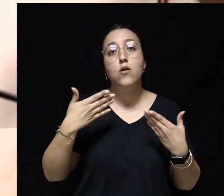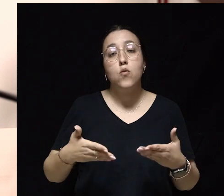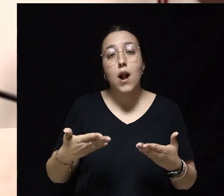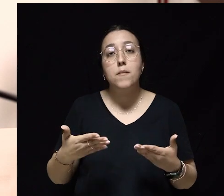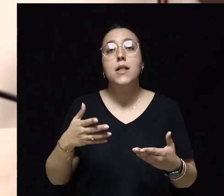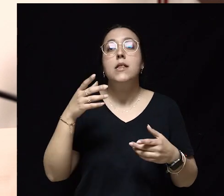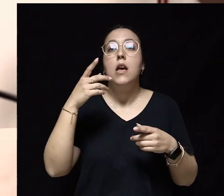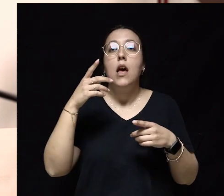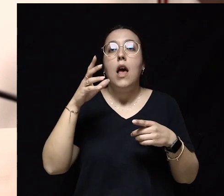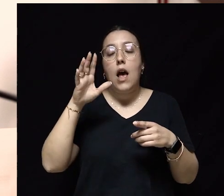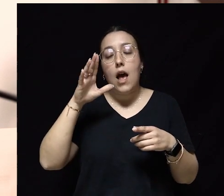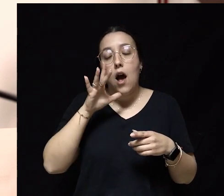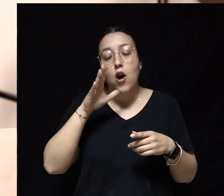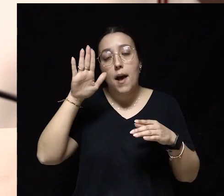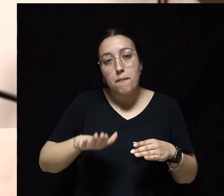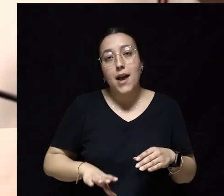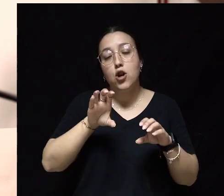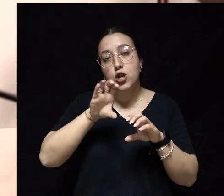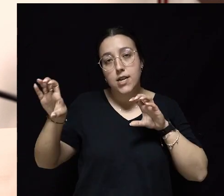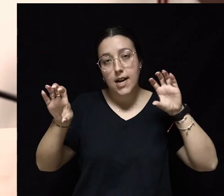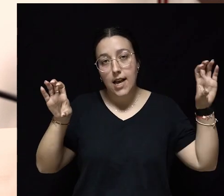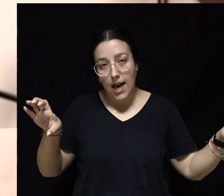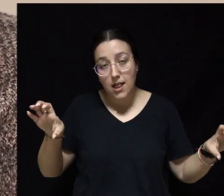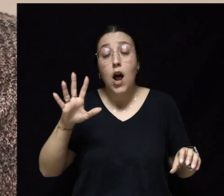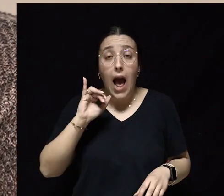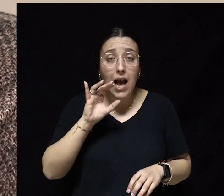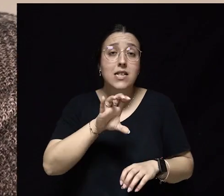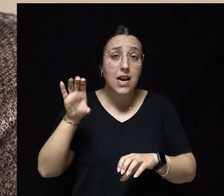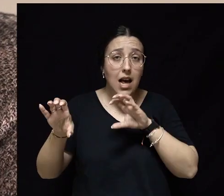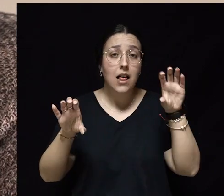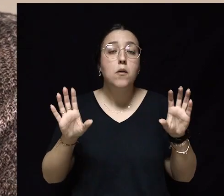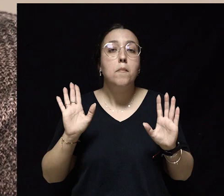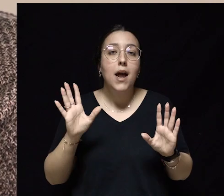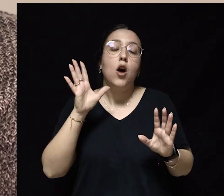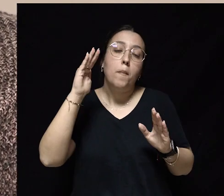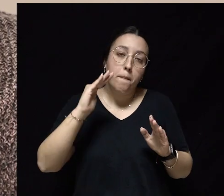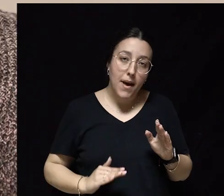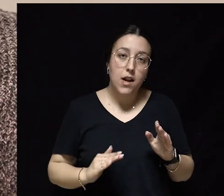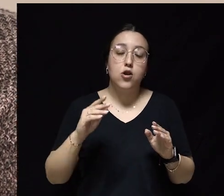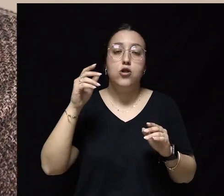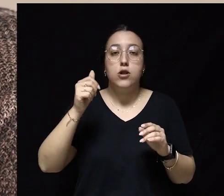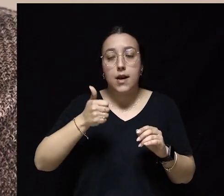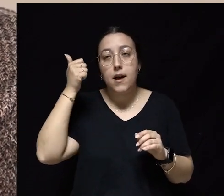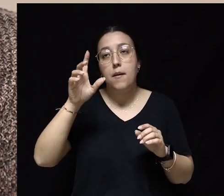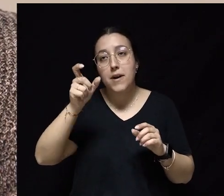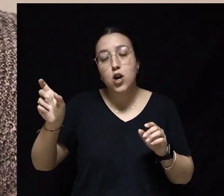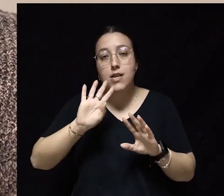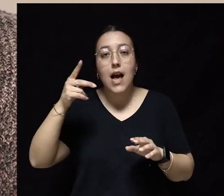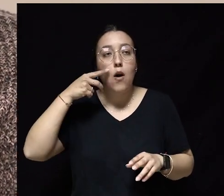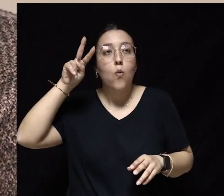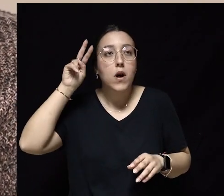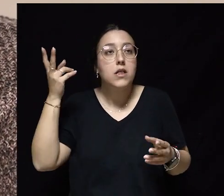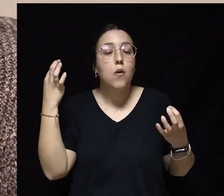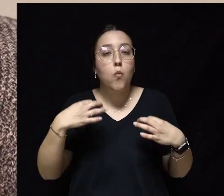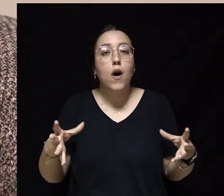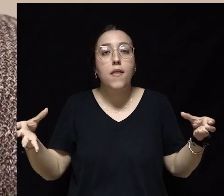ese aspecto se ha ido diluyendo y que cada vez pues pensamos que existe menos segregacionismo en cuanto a diferentes etnias